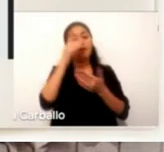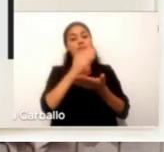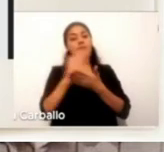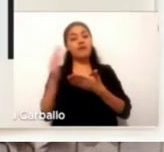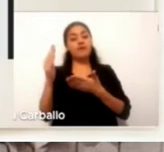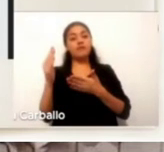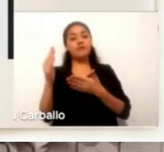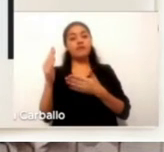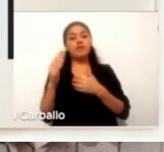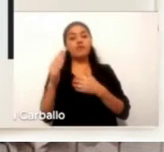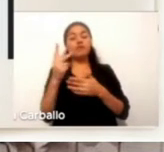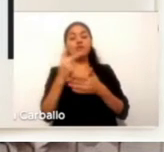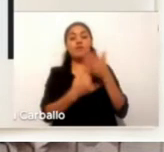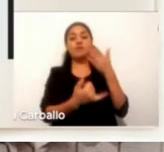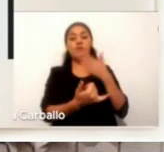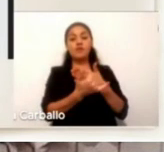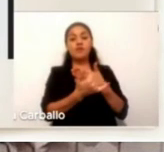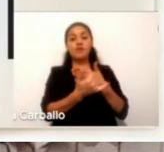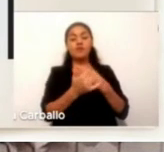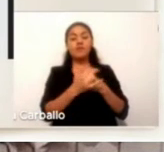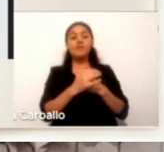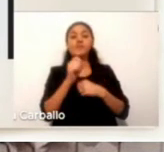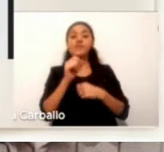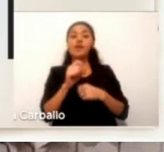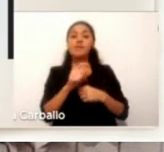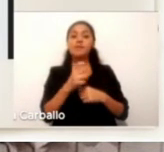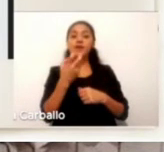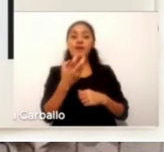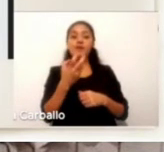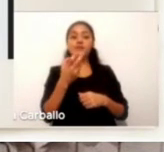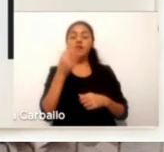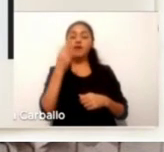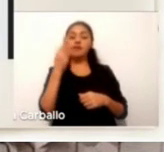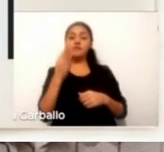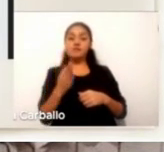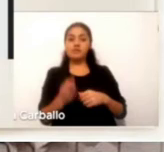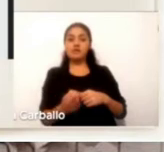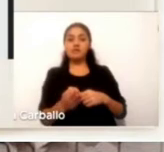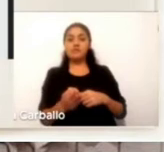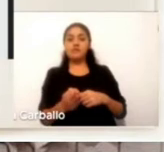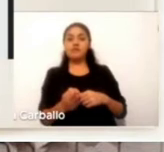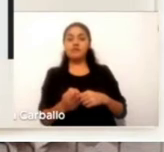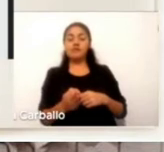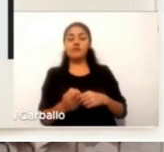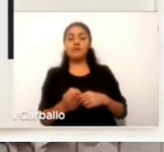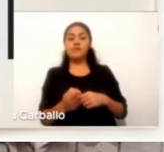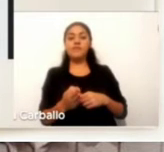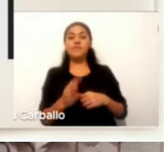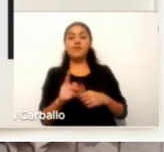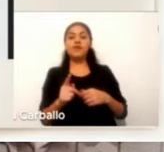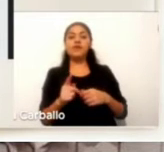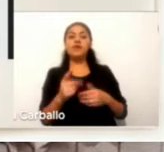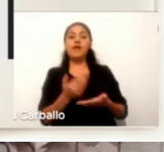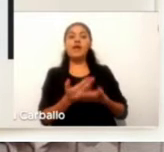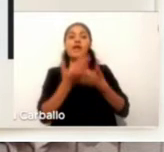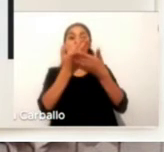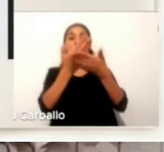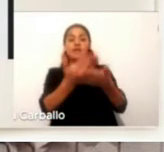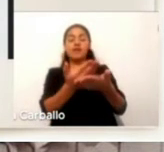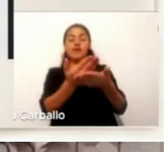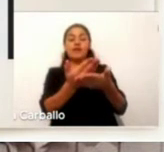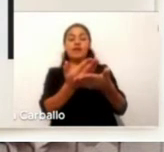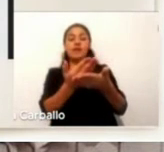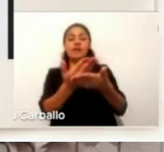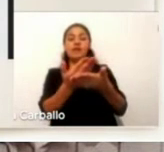proyecto, además de confirmar la declaración de validez de la elección, así como la entrega de la constancia de mayoría y validez